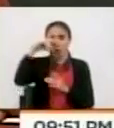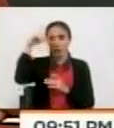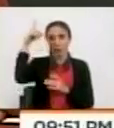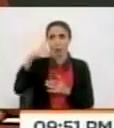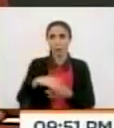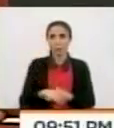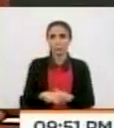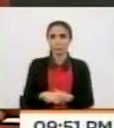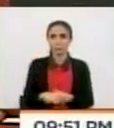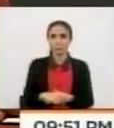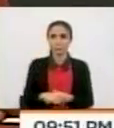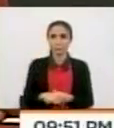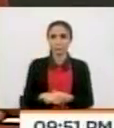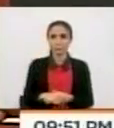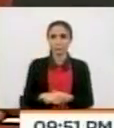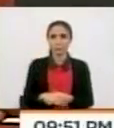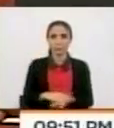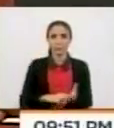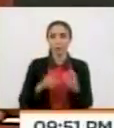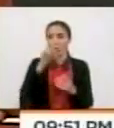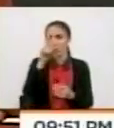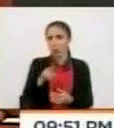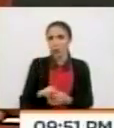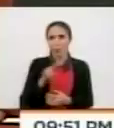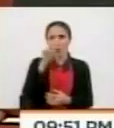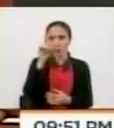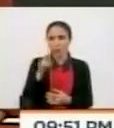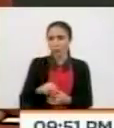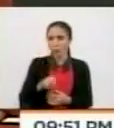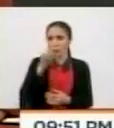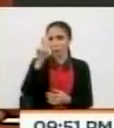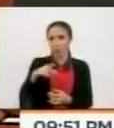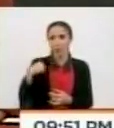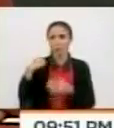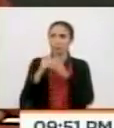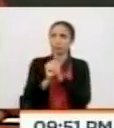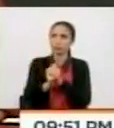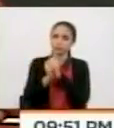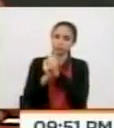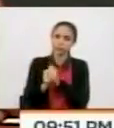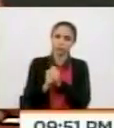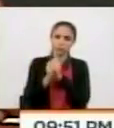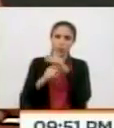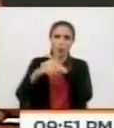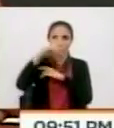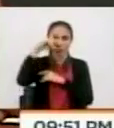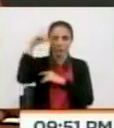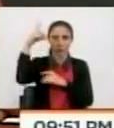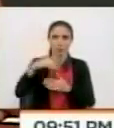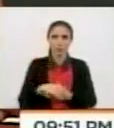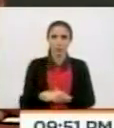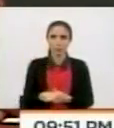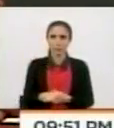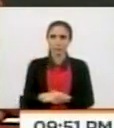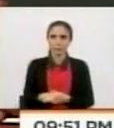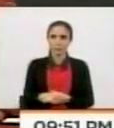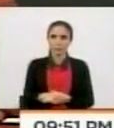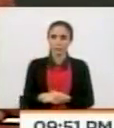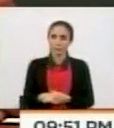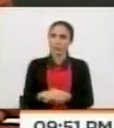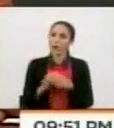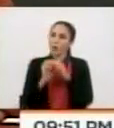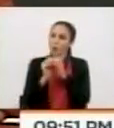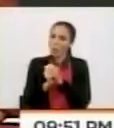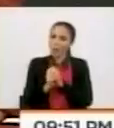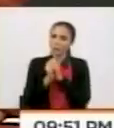juro, todos los días, todos los días, todos los días protegidos, orando por la